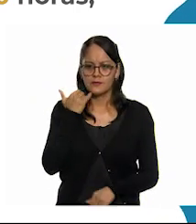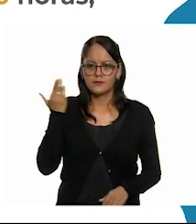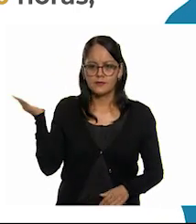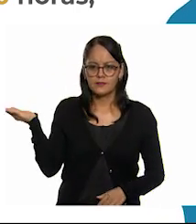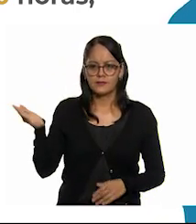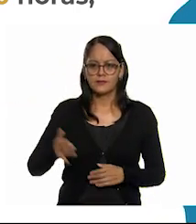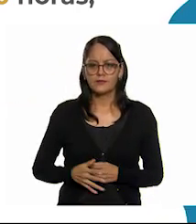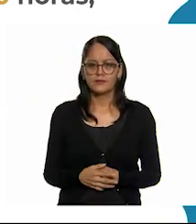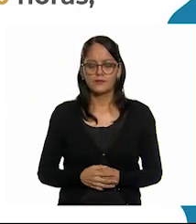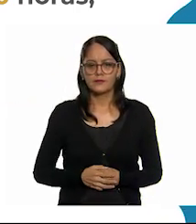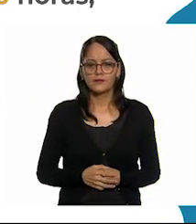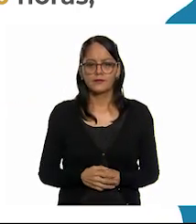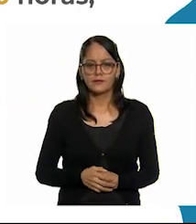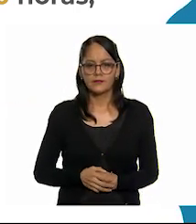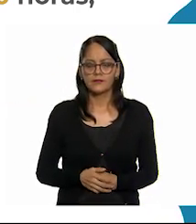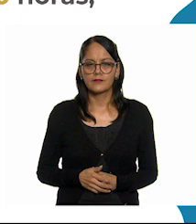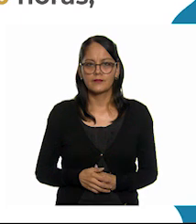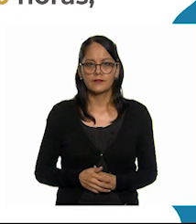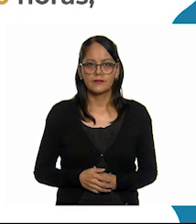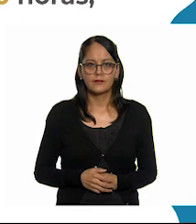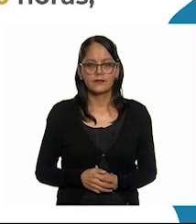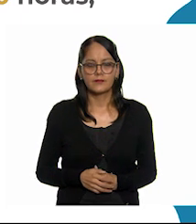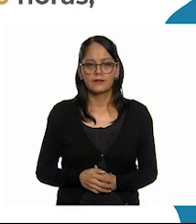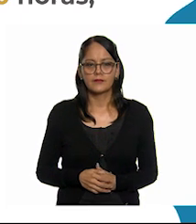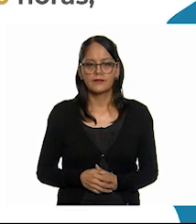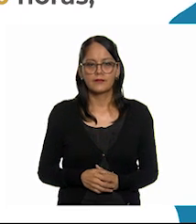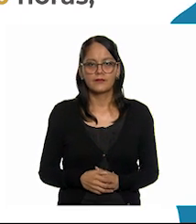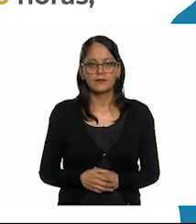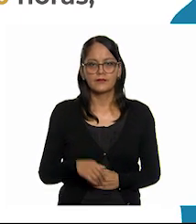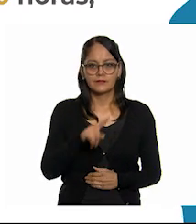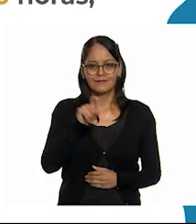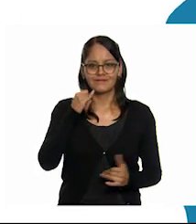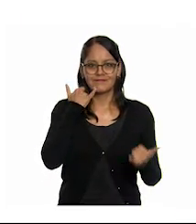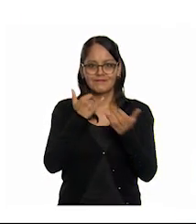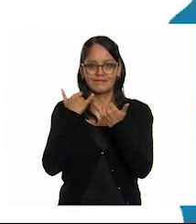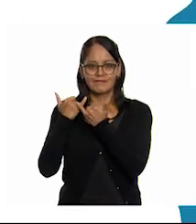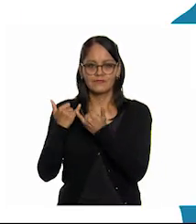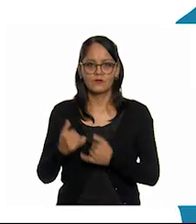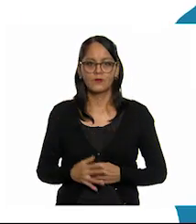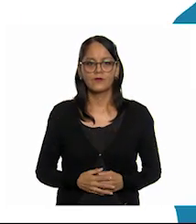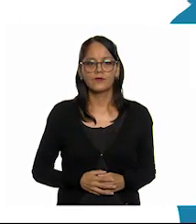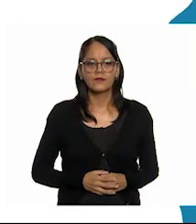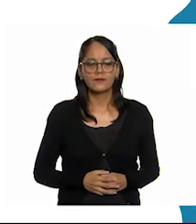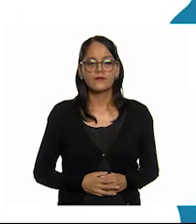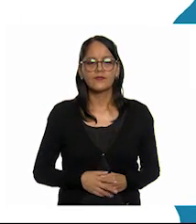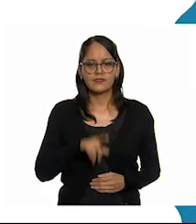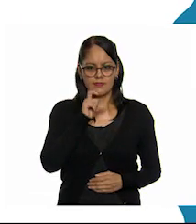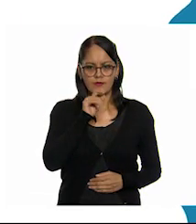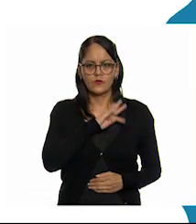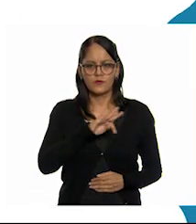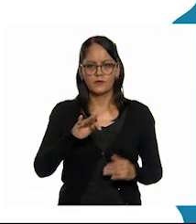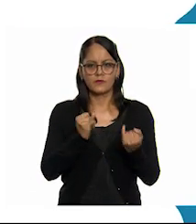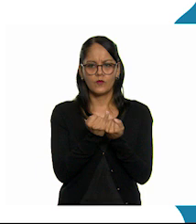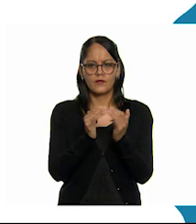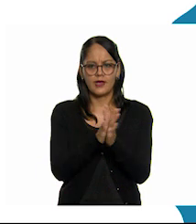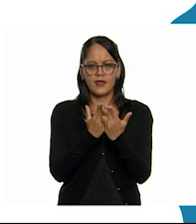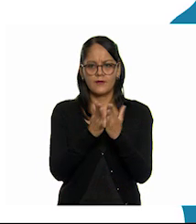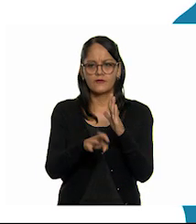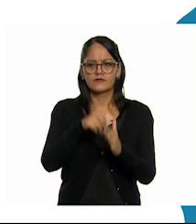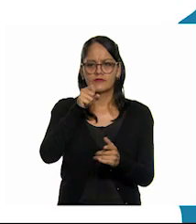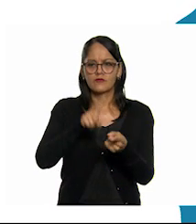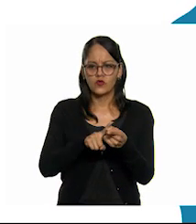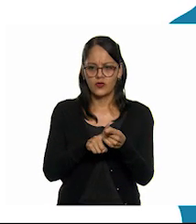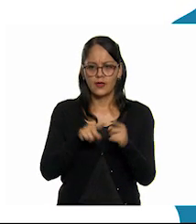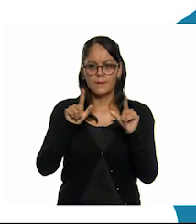55 41 72 04 13, con 100 líneas. También puedes encontrar los libros de texto en la